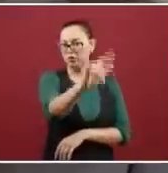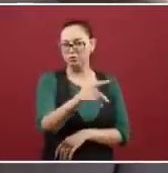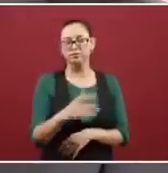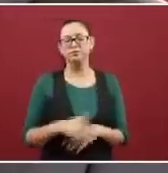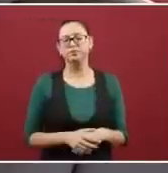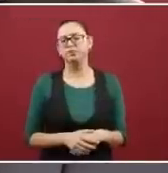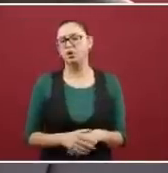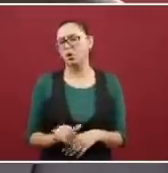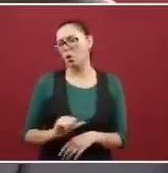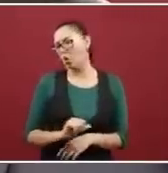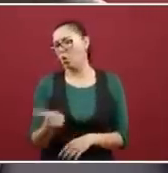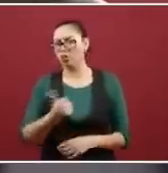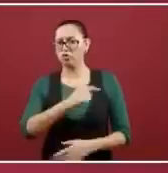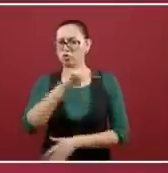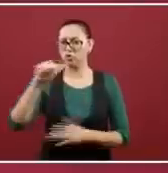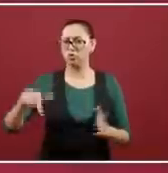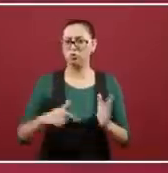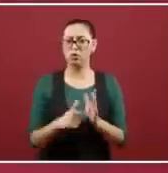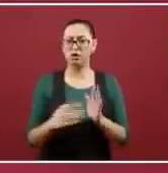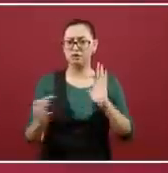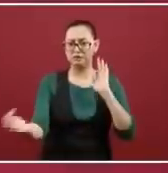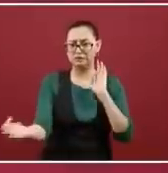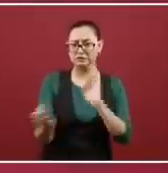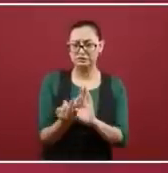se trate de